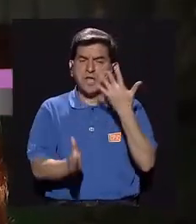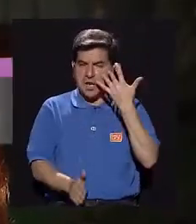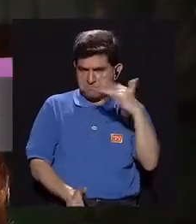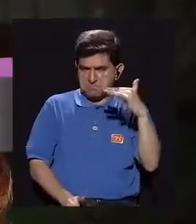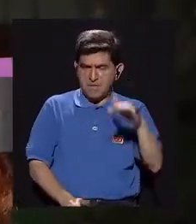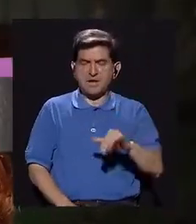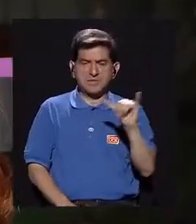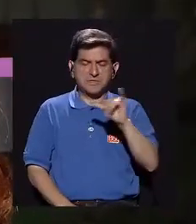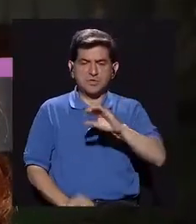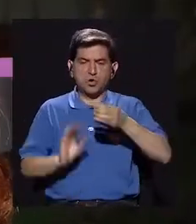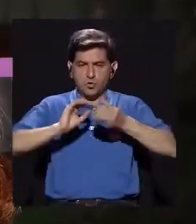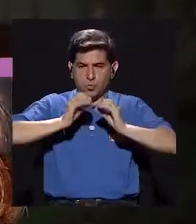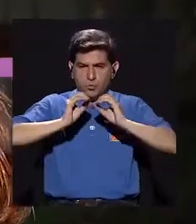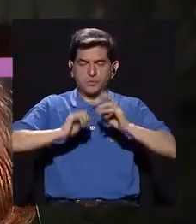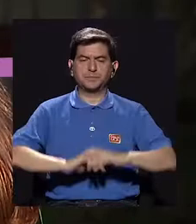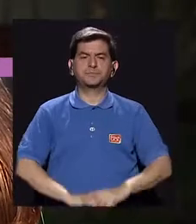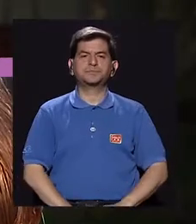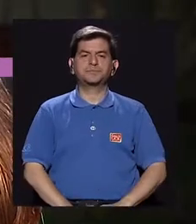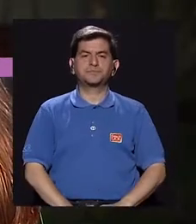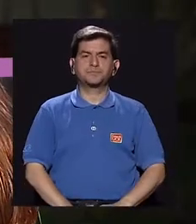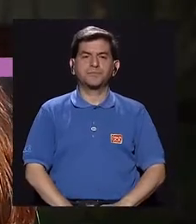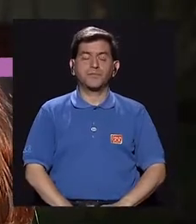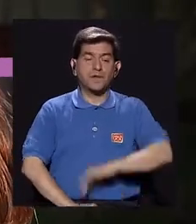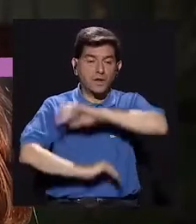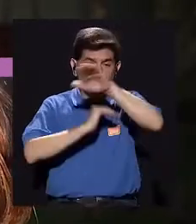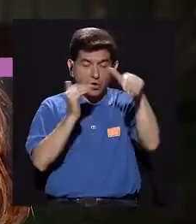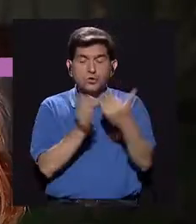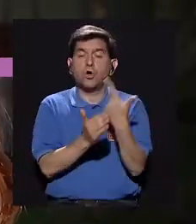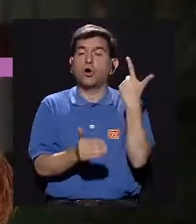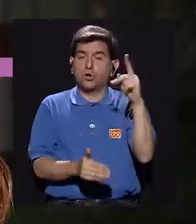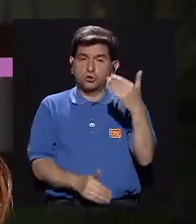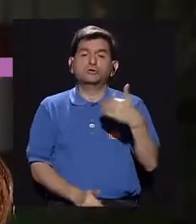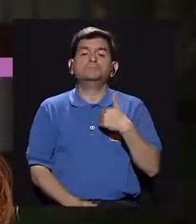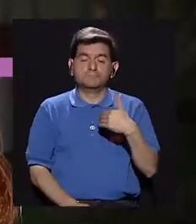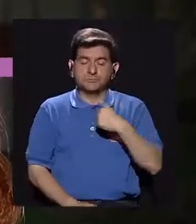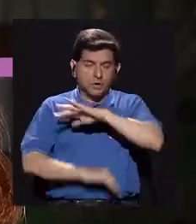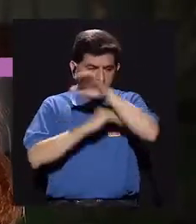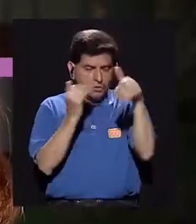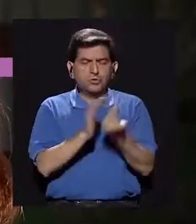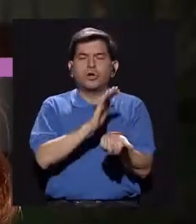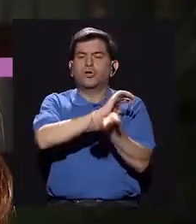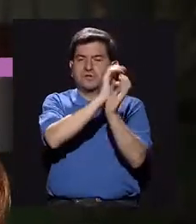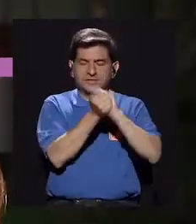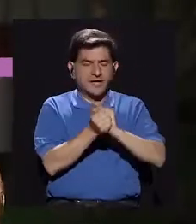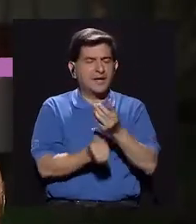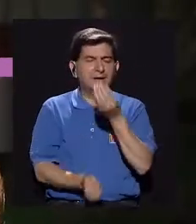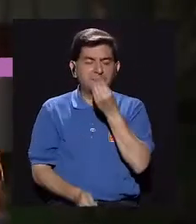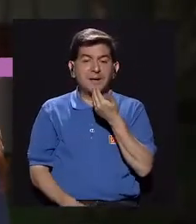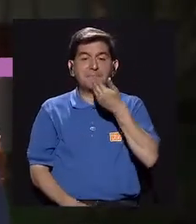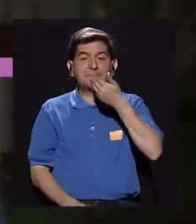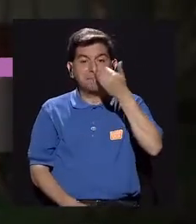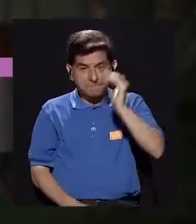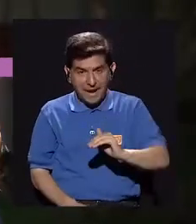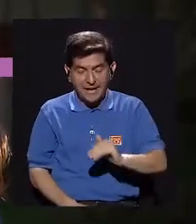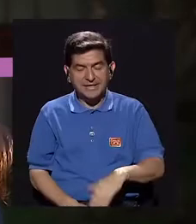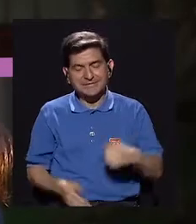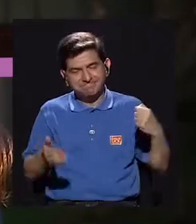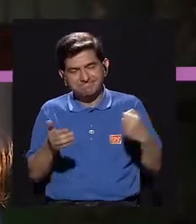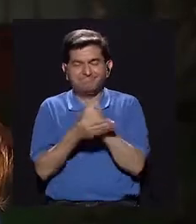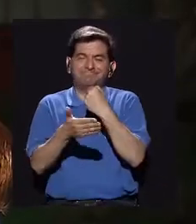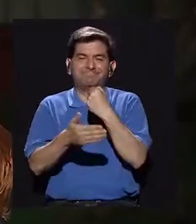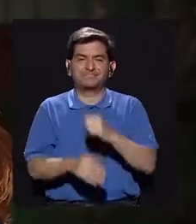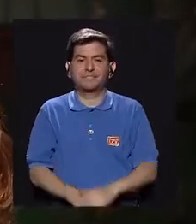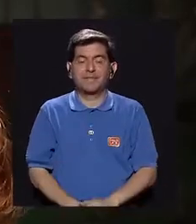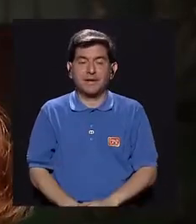menos es similar la prevalencia. Entonces, todos estamos en riesgo, todos hemos modificado la dieta para mal,